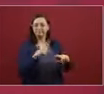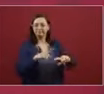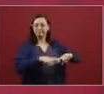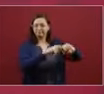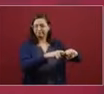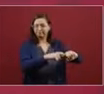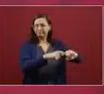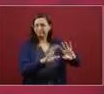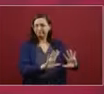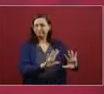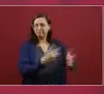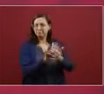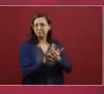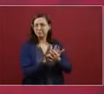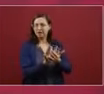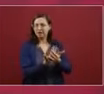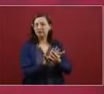que